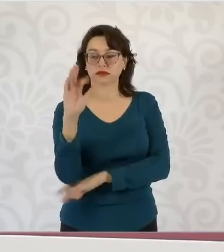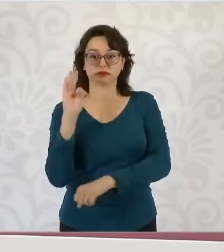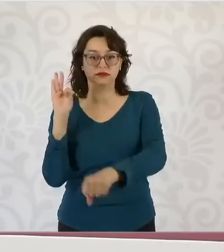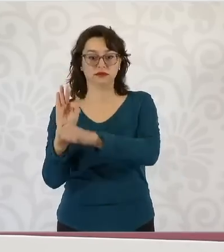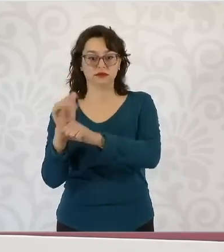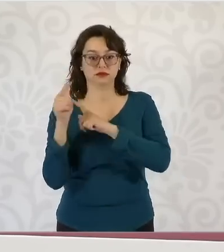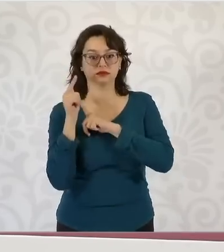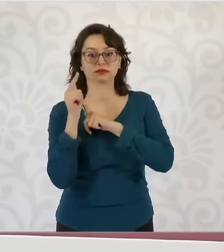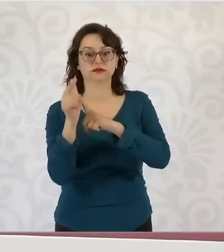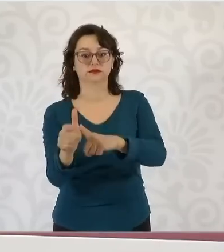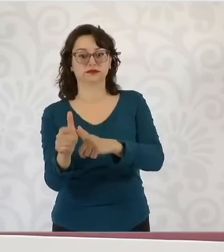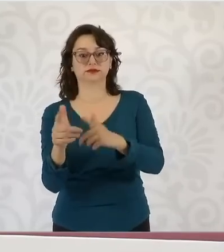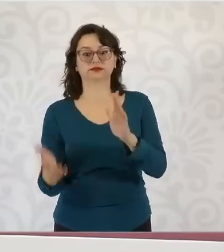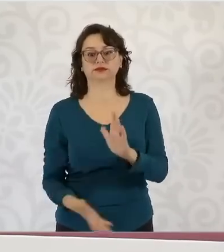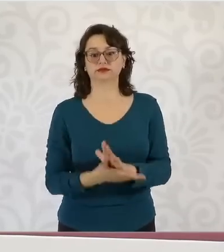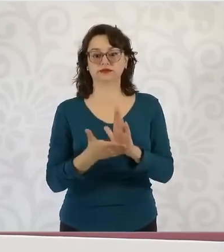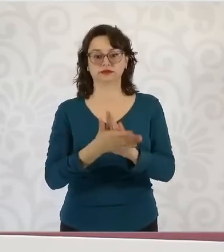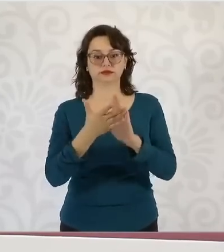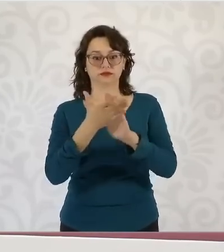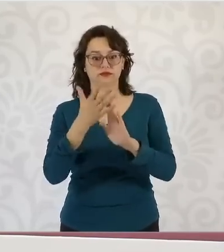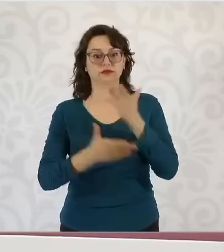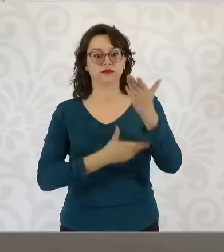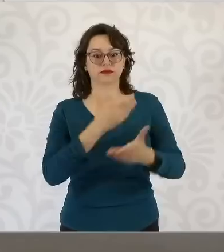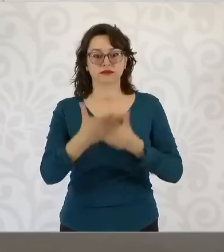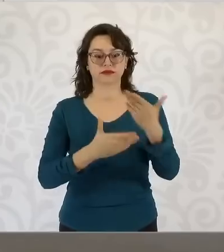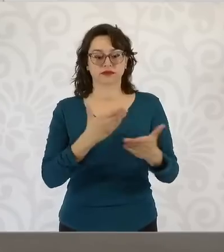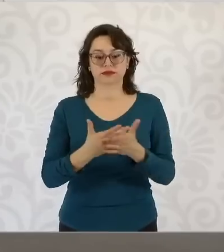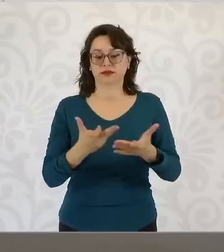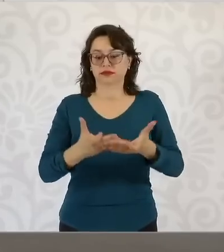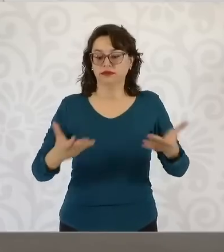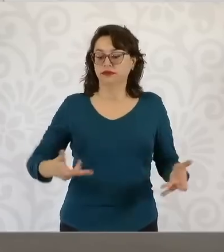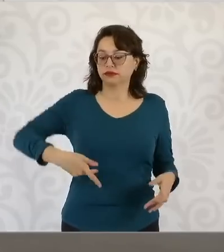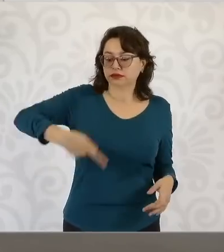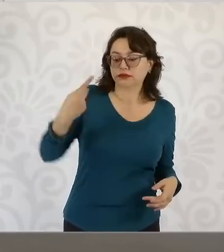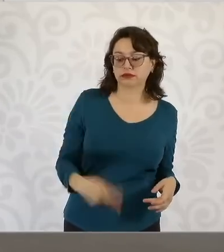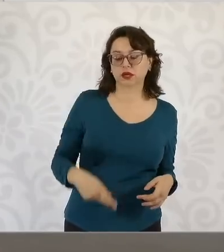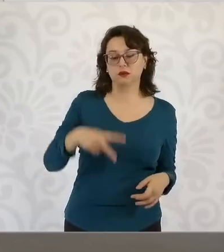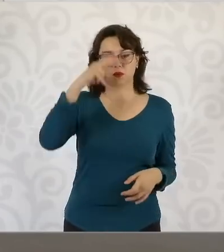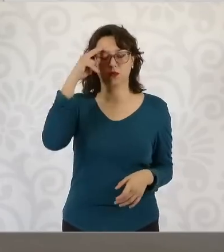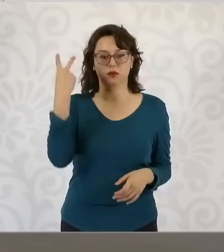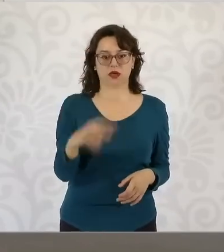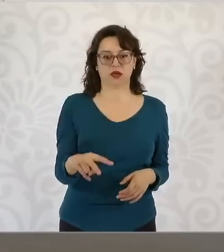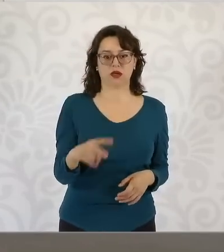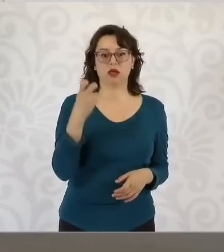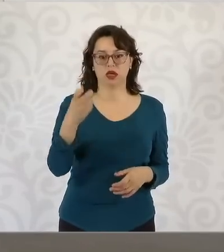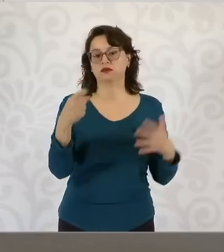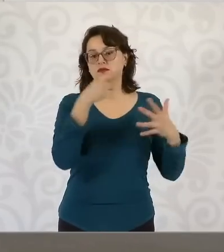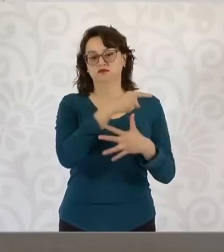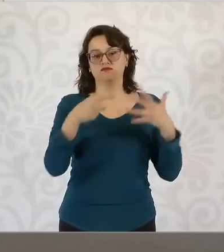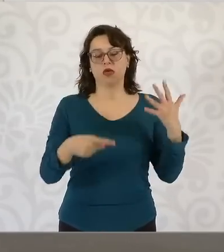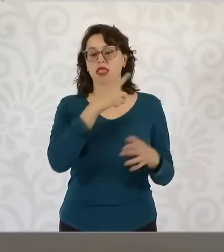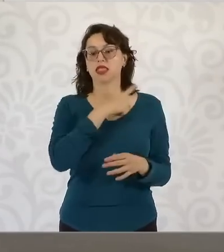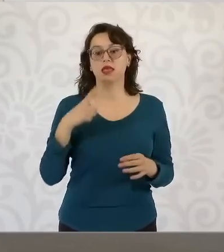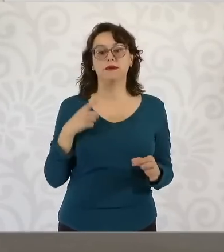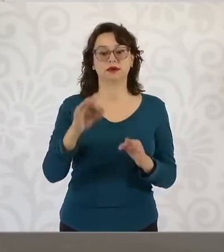sostenibilidad, los servicios de infraestructura y que sea propiedad pública. Todo eso tiene que reunir cada pueblo. La siguiente,